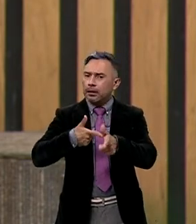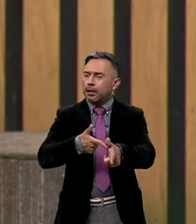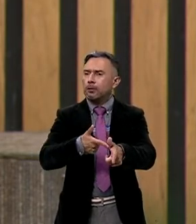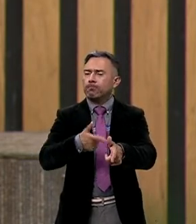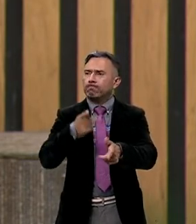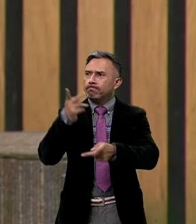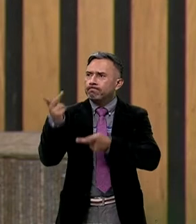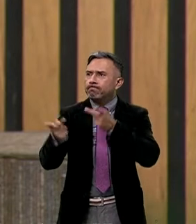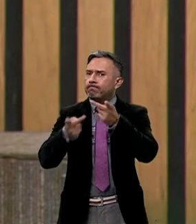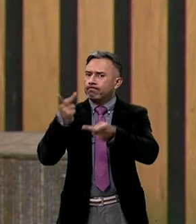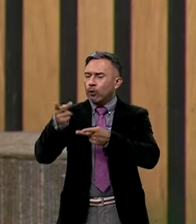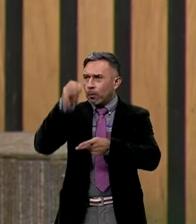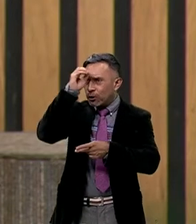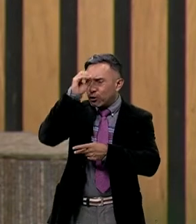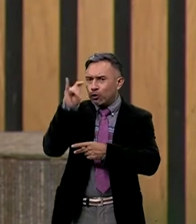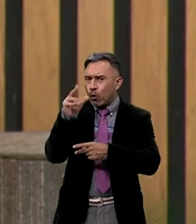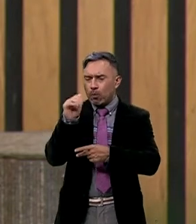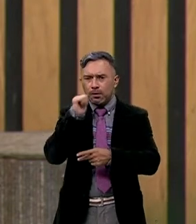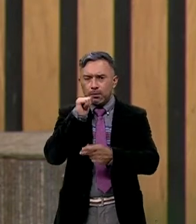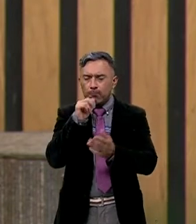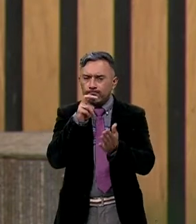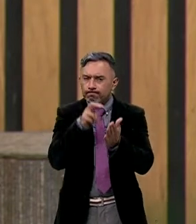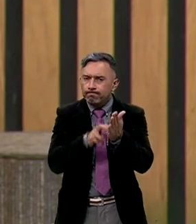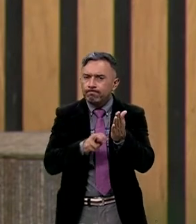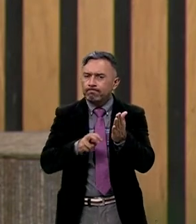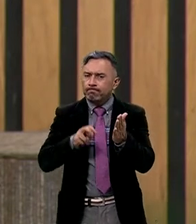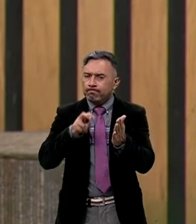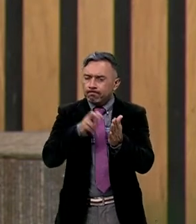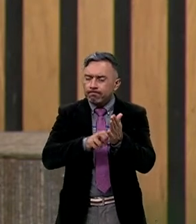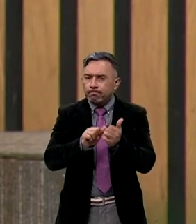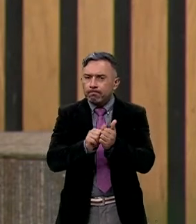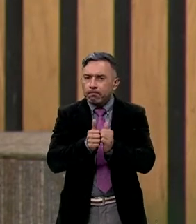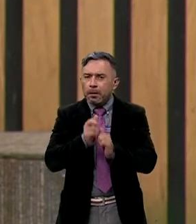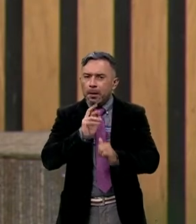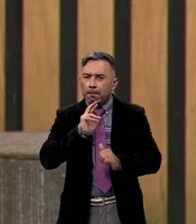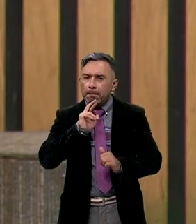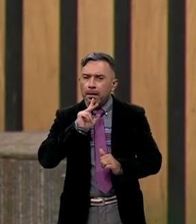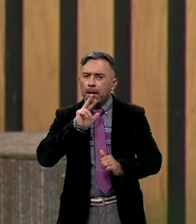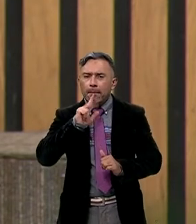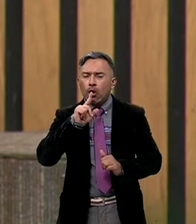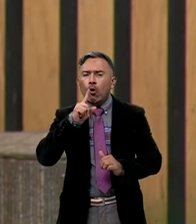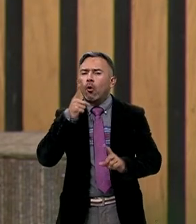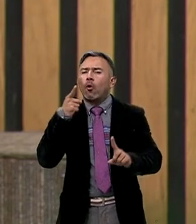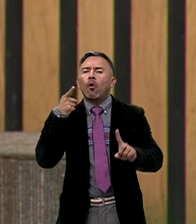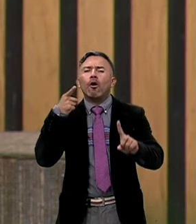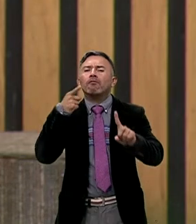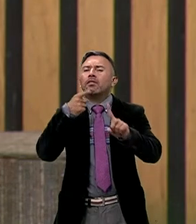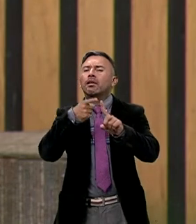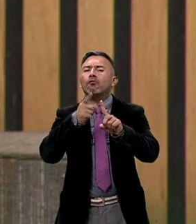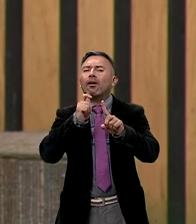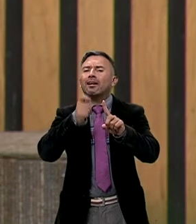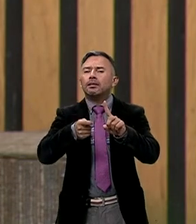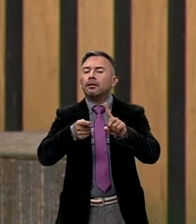perfeccionando los siempre en pos de una mayor participación